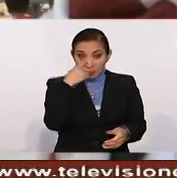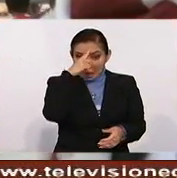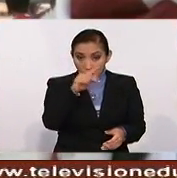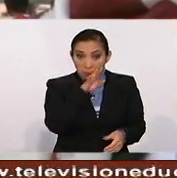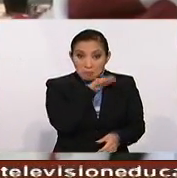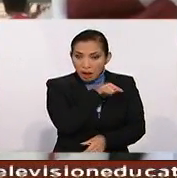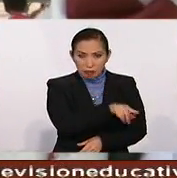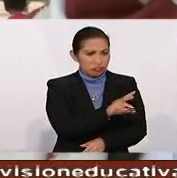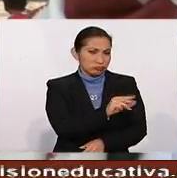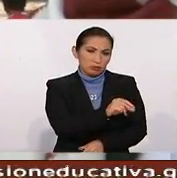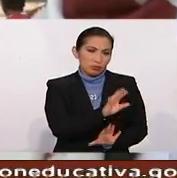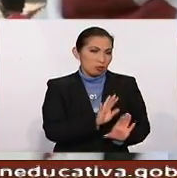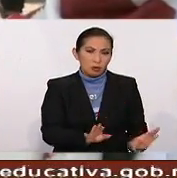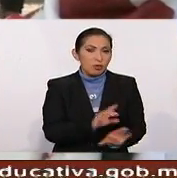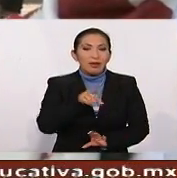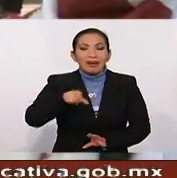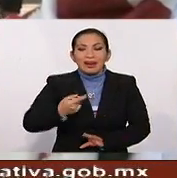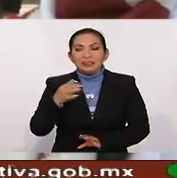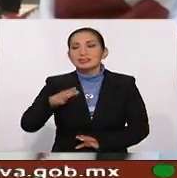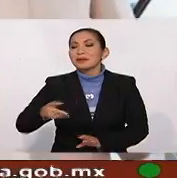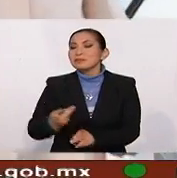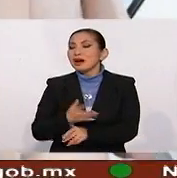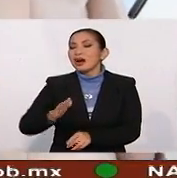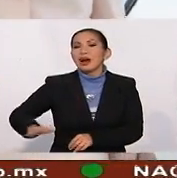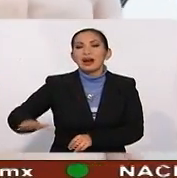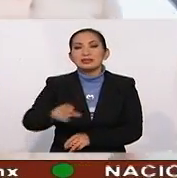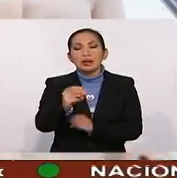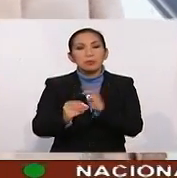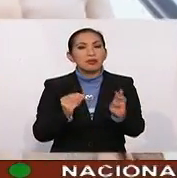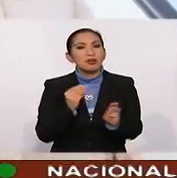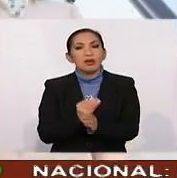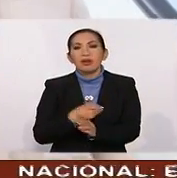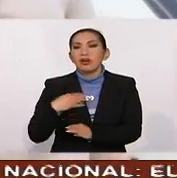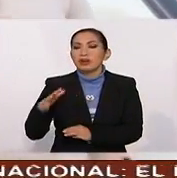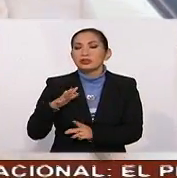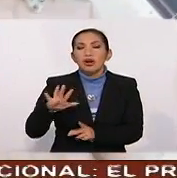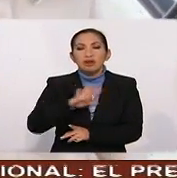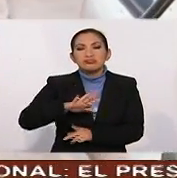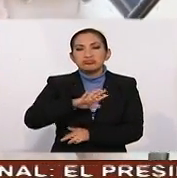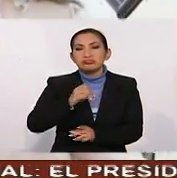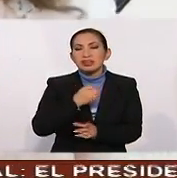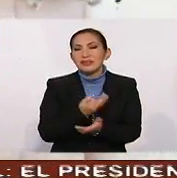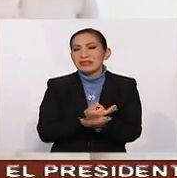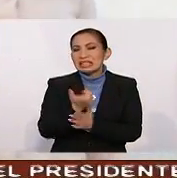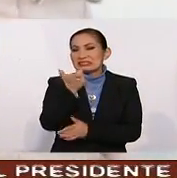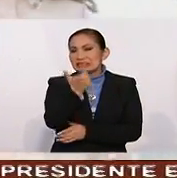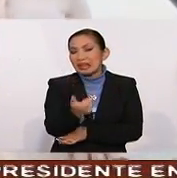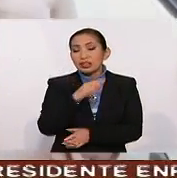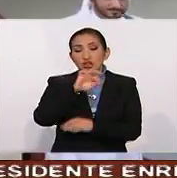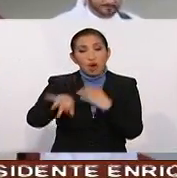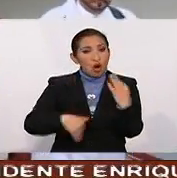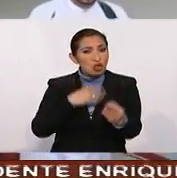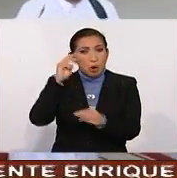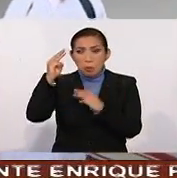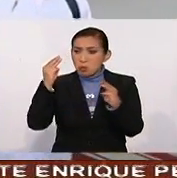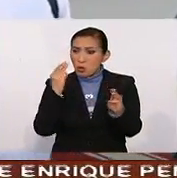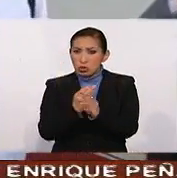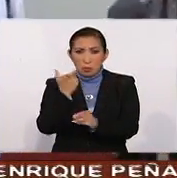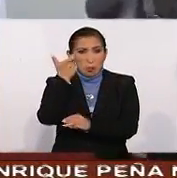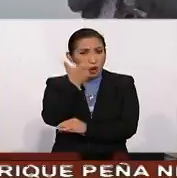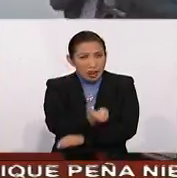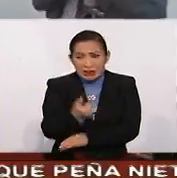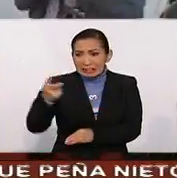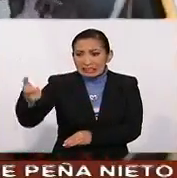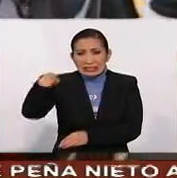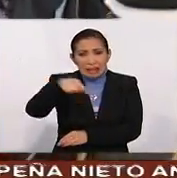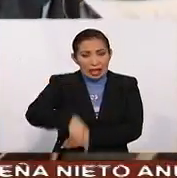economía, es más bien, dijo, de lo que está pasando en el mundo entero, en el entorno financiero, y que todas las monedas de todos los países evidentemente